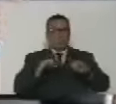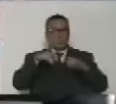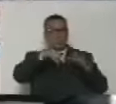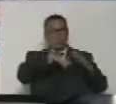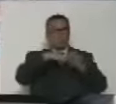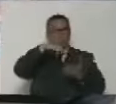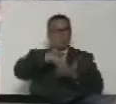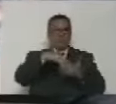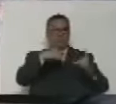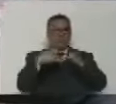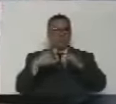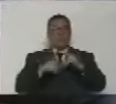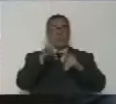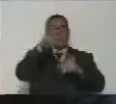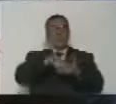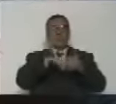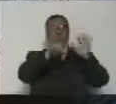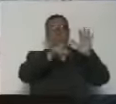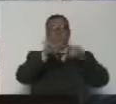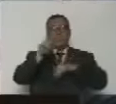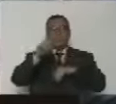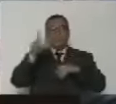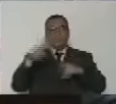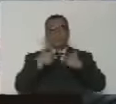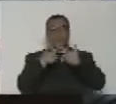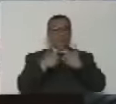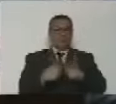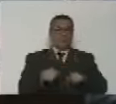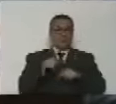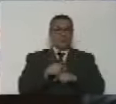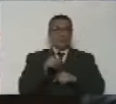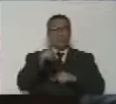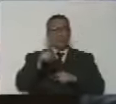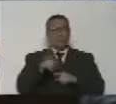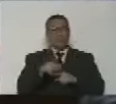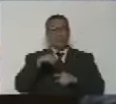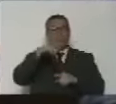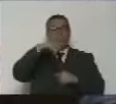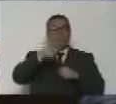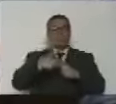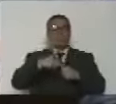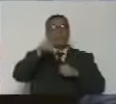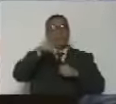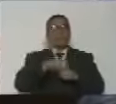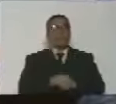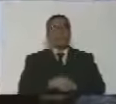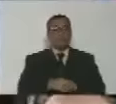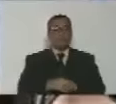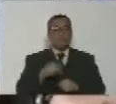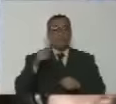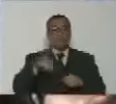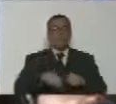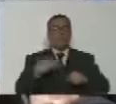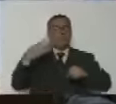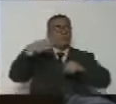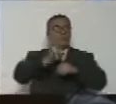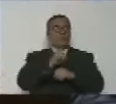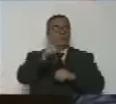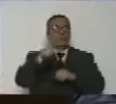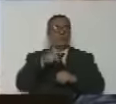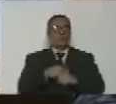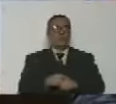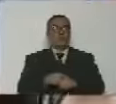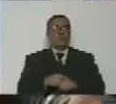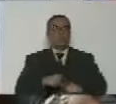batalla de Carabobo y después en 1823 con la liberación del puerto de Maracaibo? Es que si no lograba de alguna